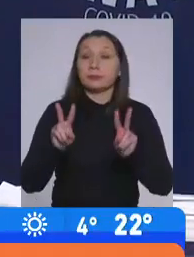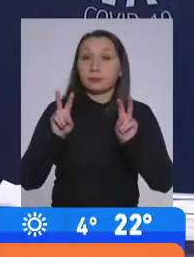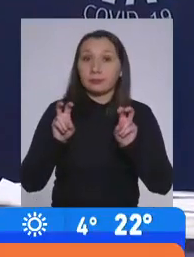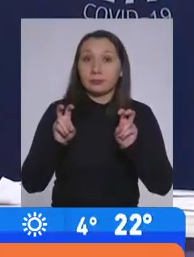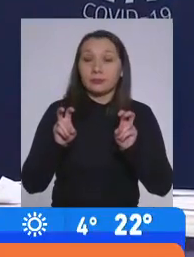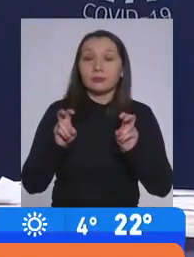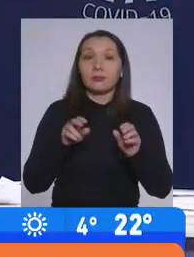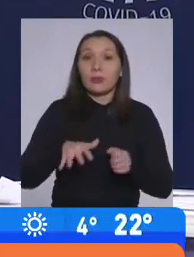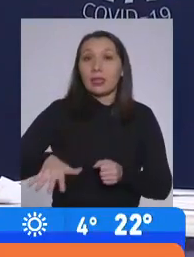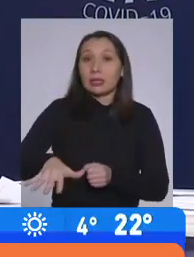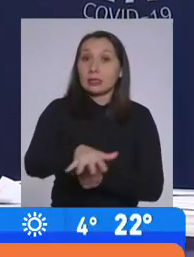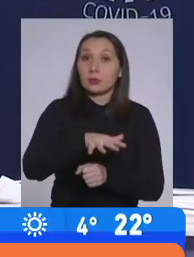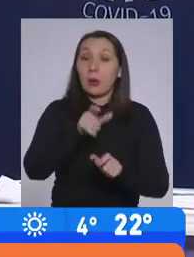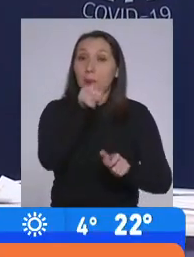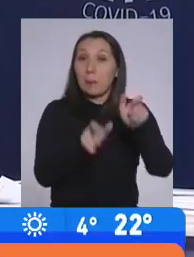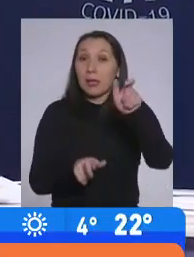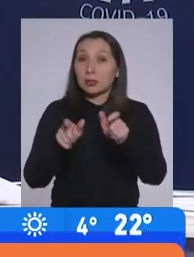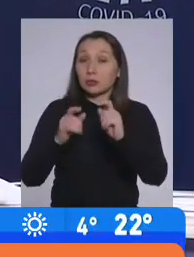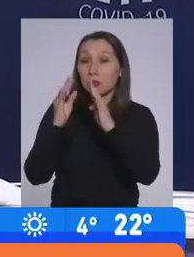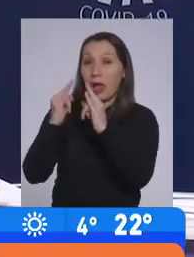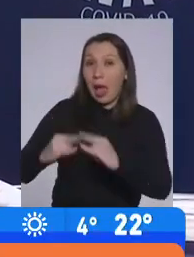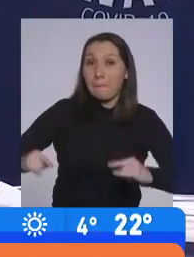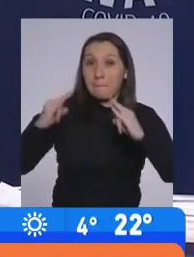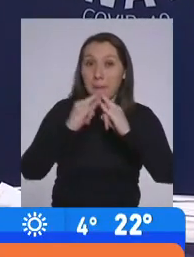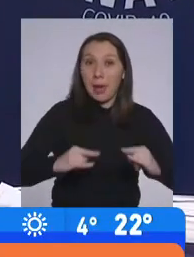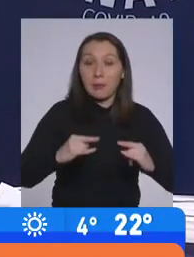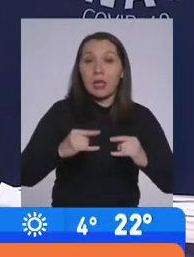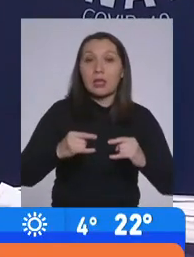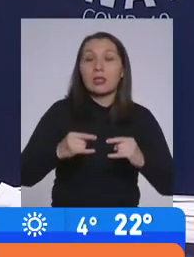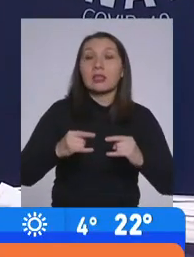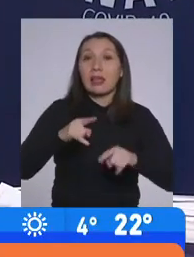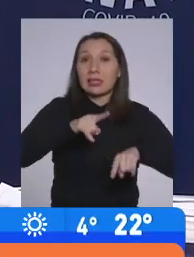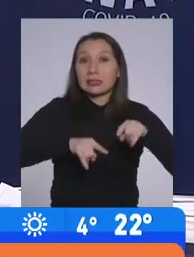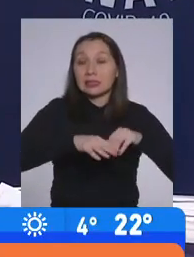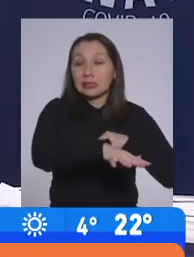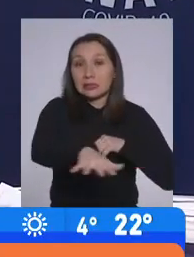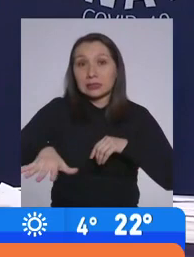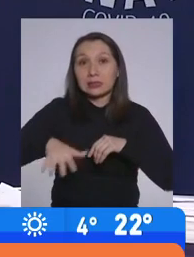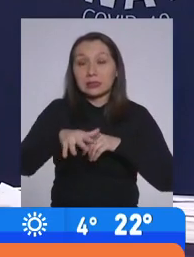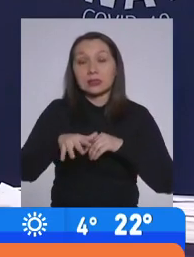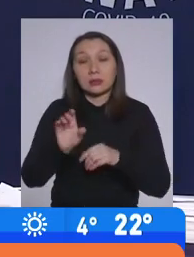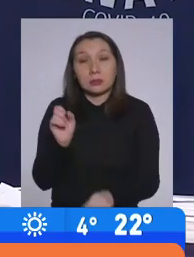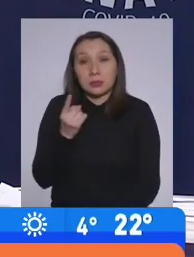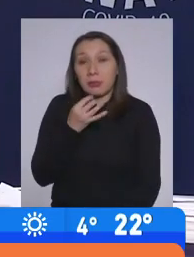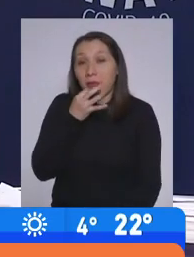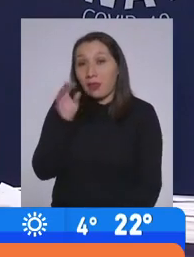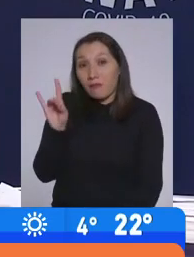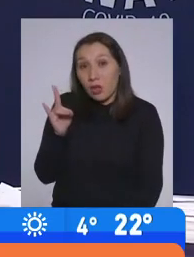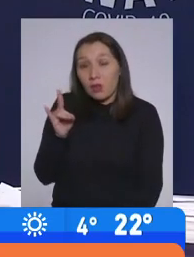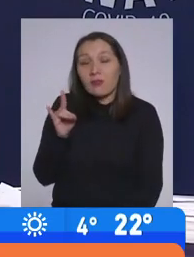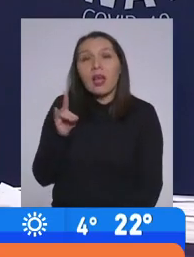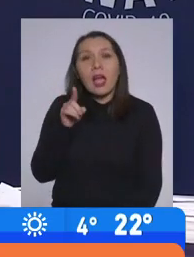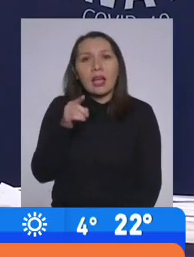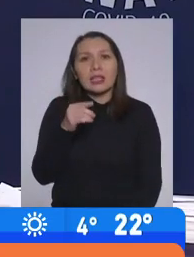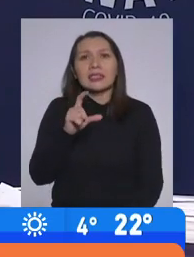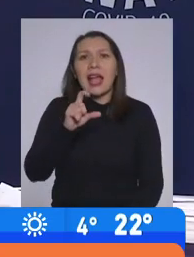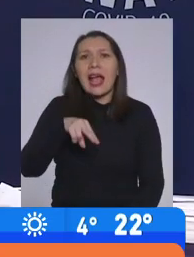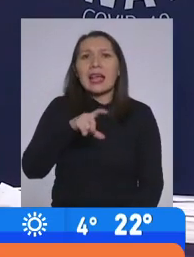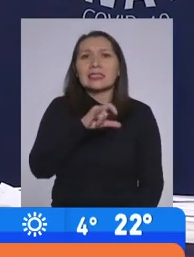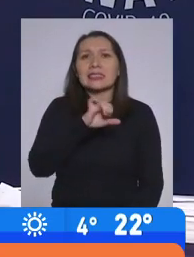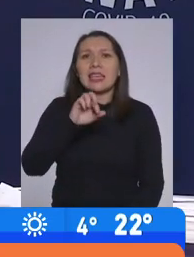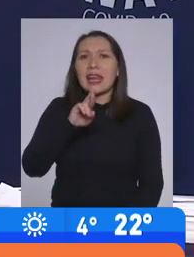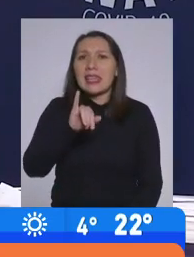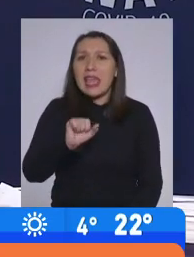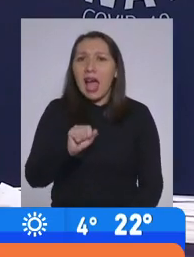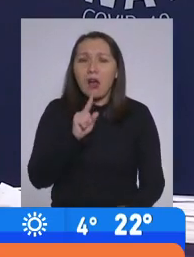respecto a la situación de las personas que están acampando en las personas bolivianas que están allí primero que nada decir que la cancillería está haciendo todas las gestiones